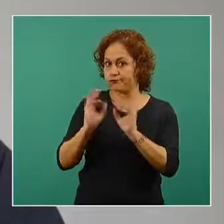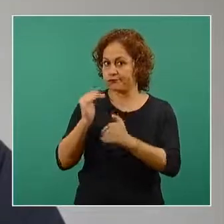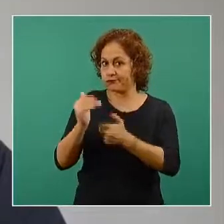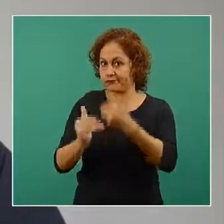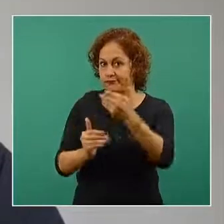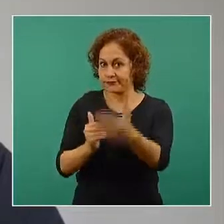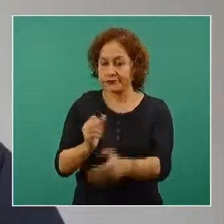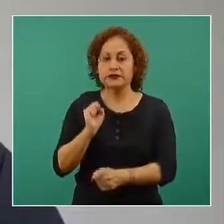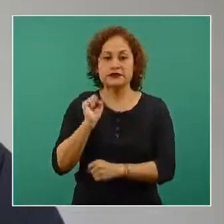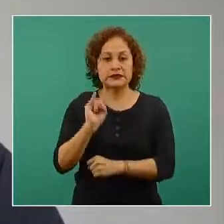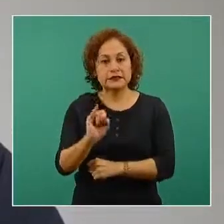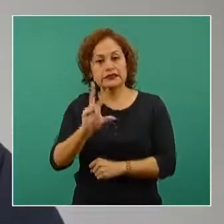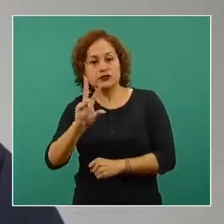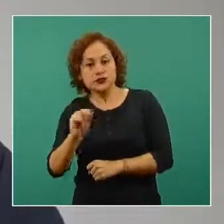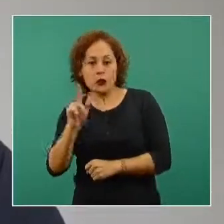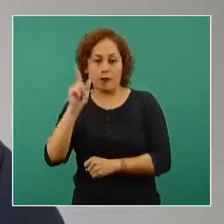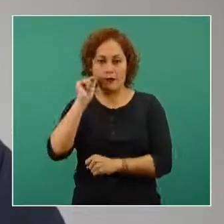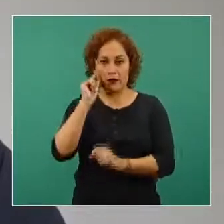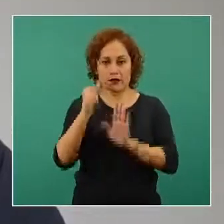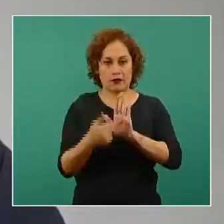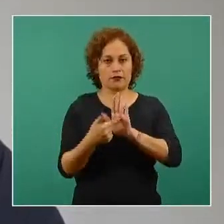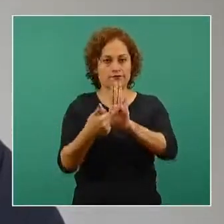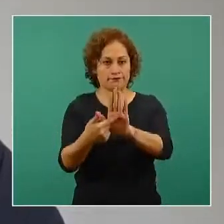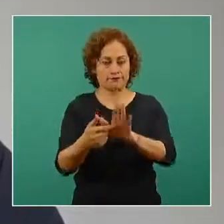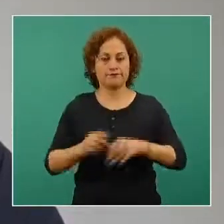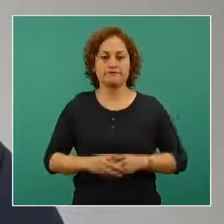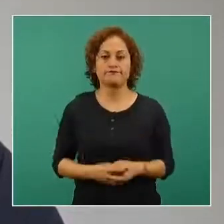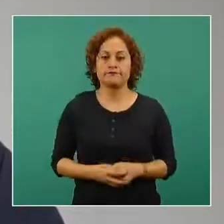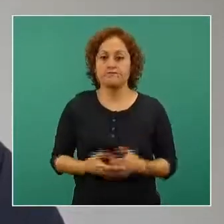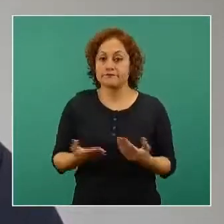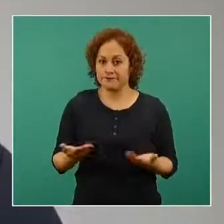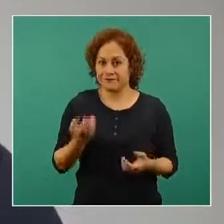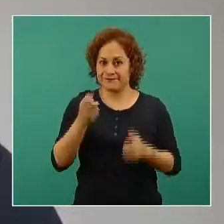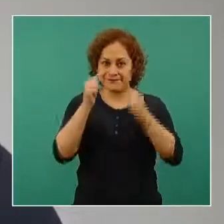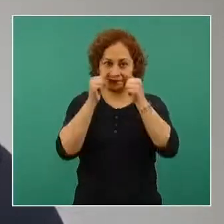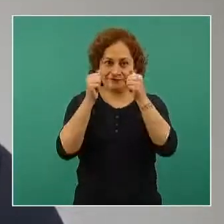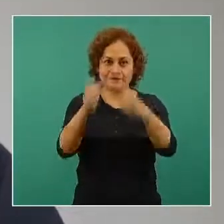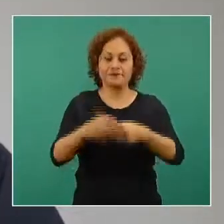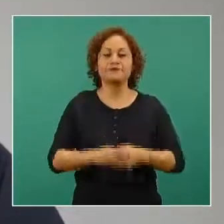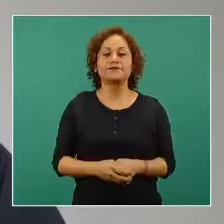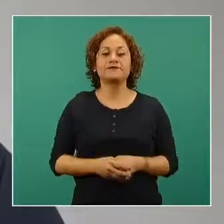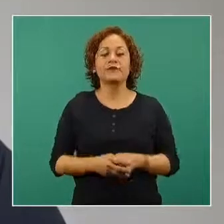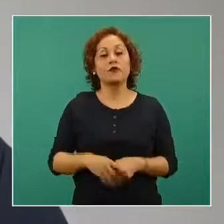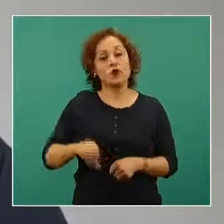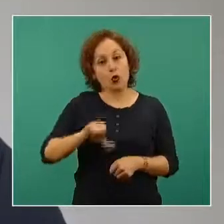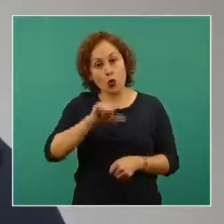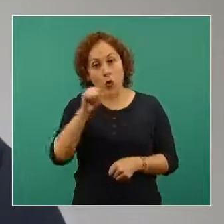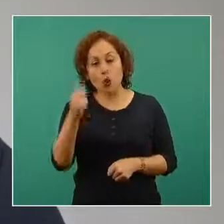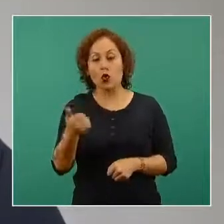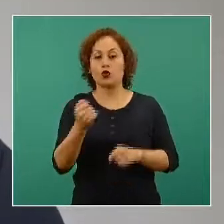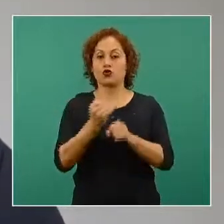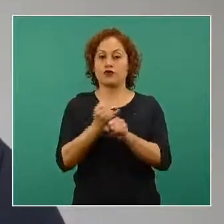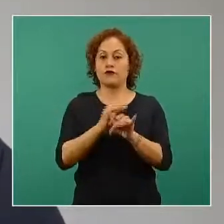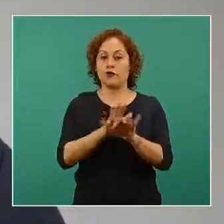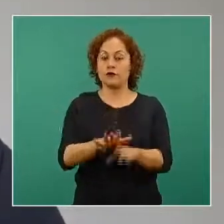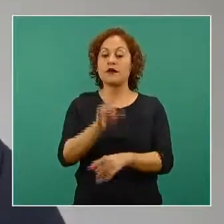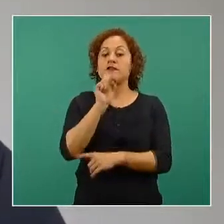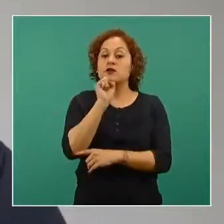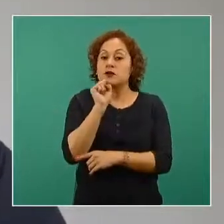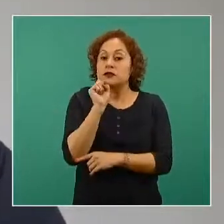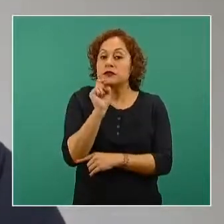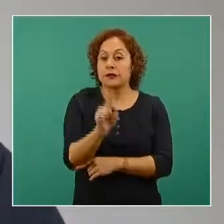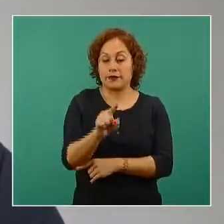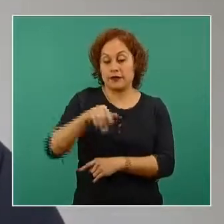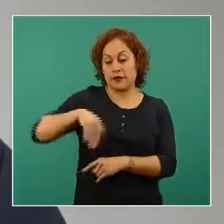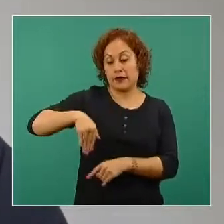pues precisamente continúe de esa manera. Vamos a estar atentos. Otro indicador que nos ha estado demostrando también en las